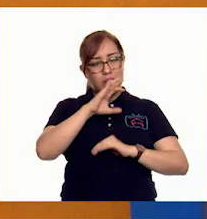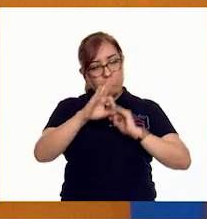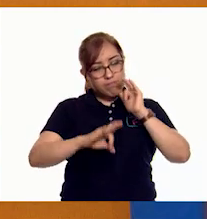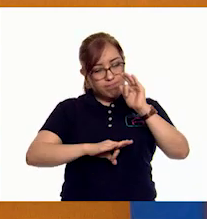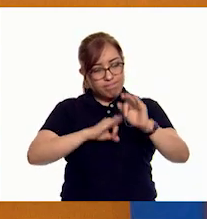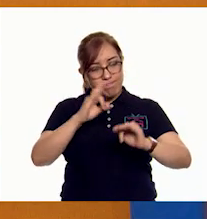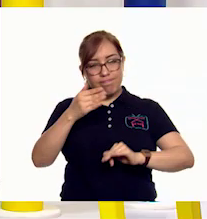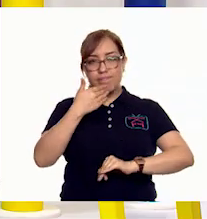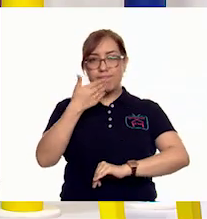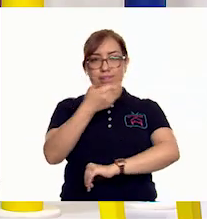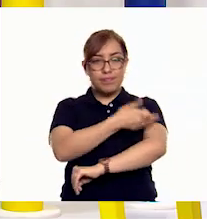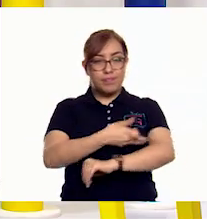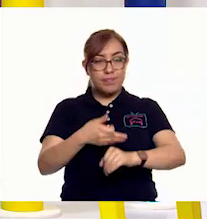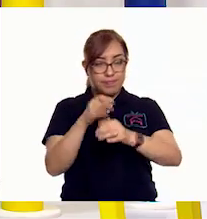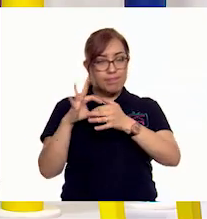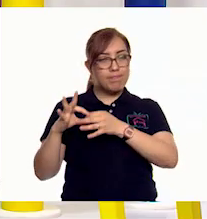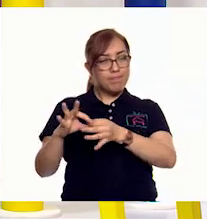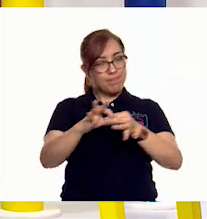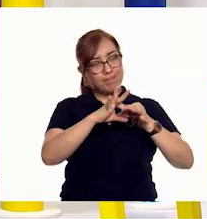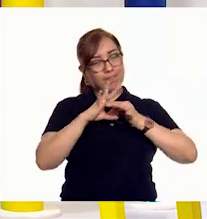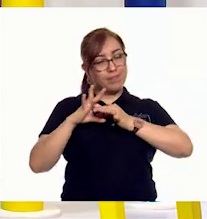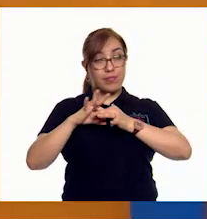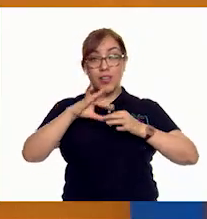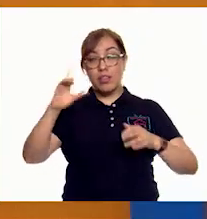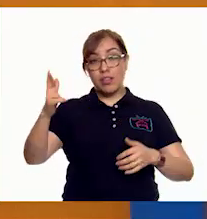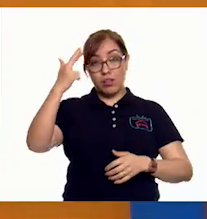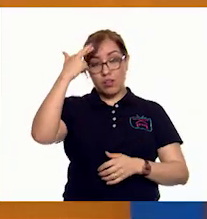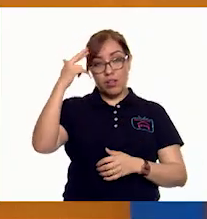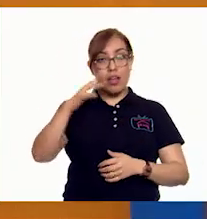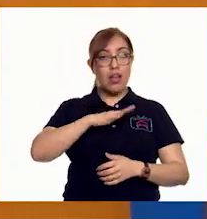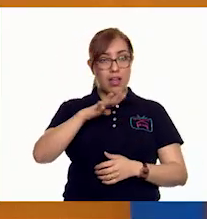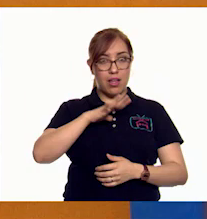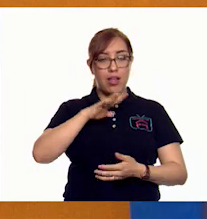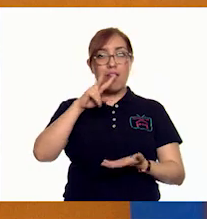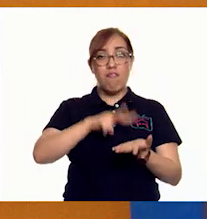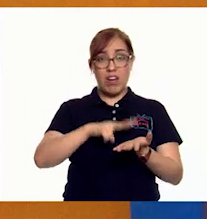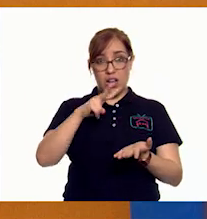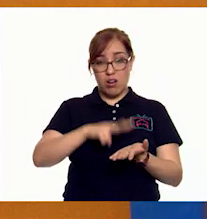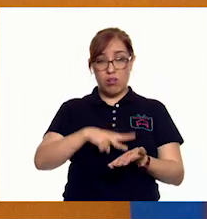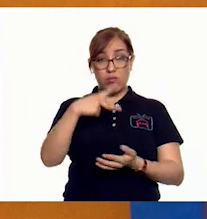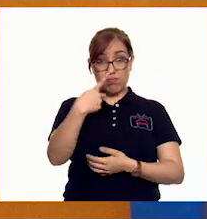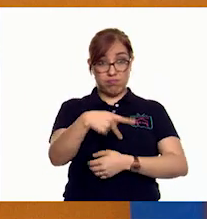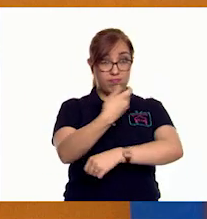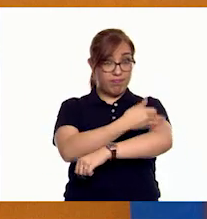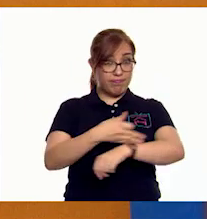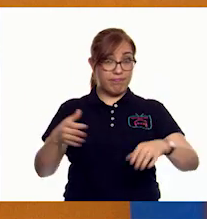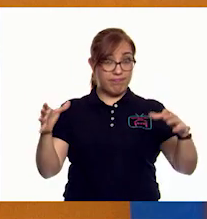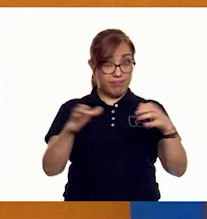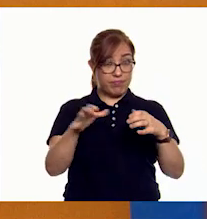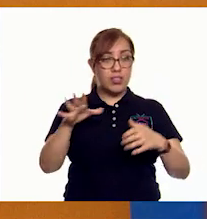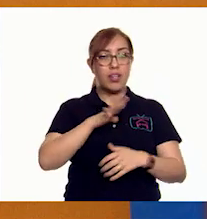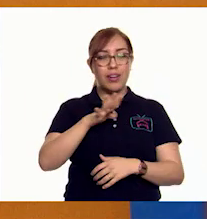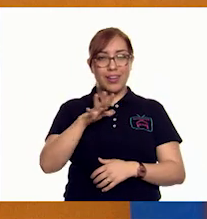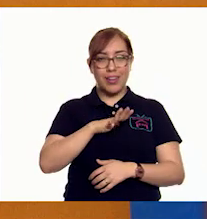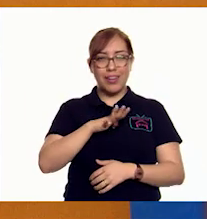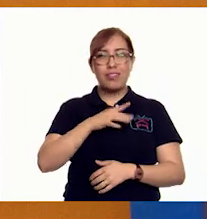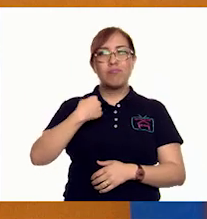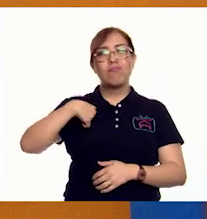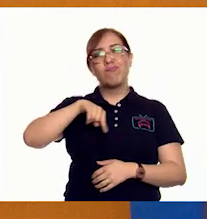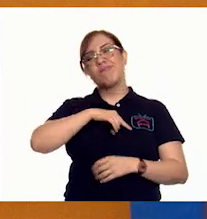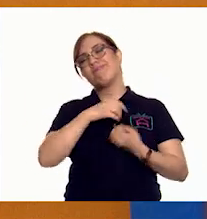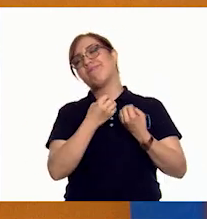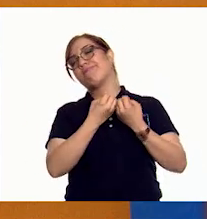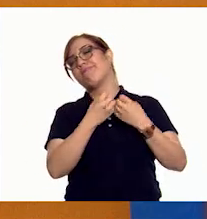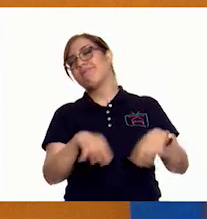permanecer unida. Recordemos que hay valores que las familias tienen y que no debemos dejar perder. Nosotros, como integrantes de una